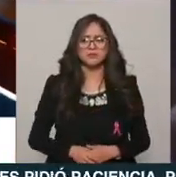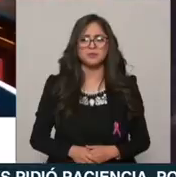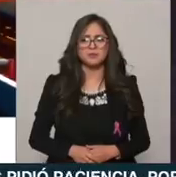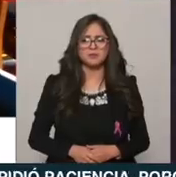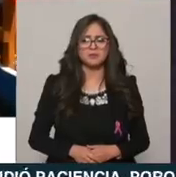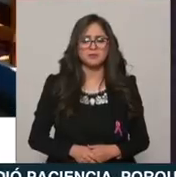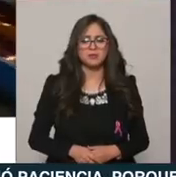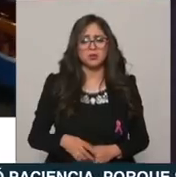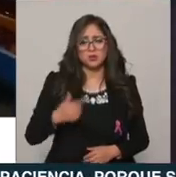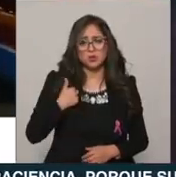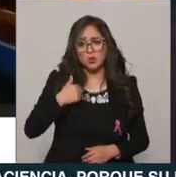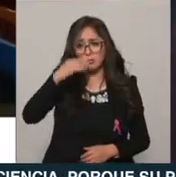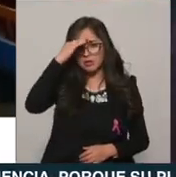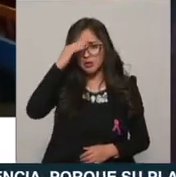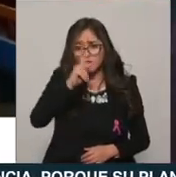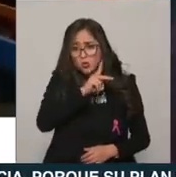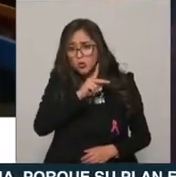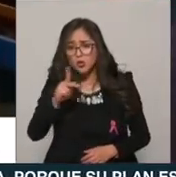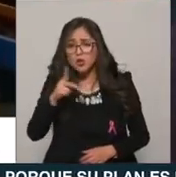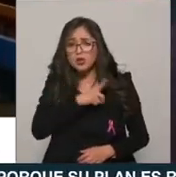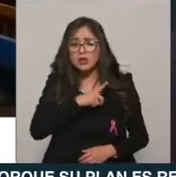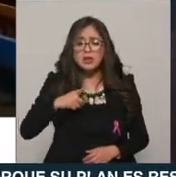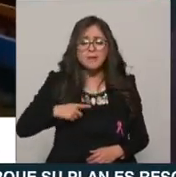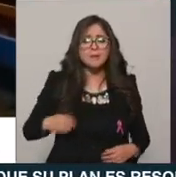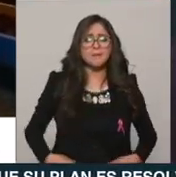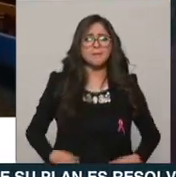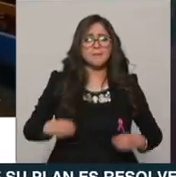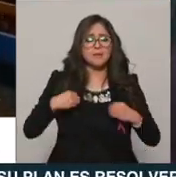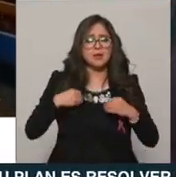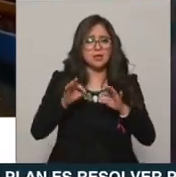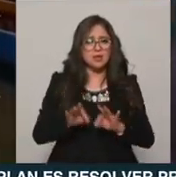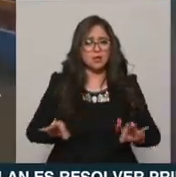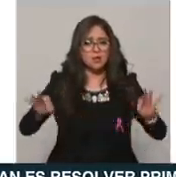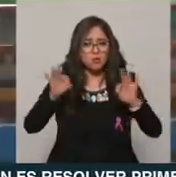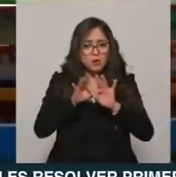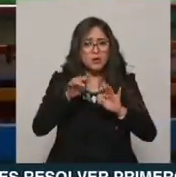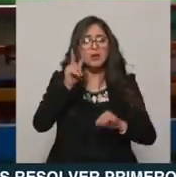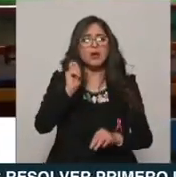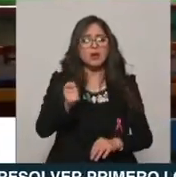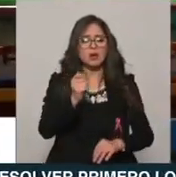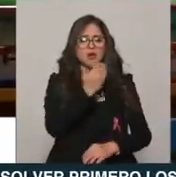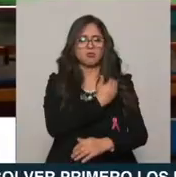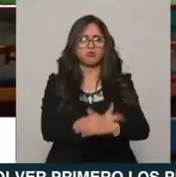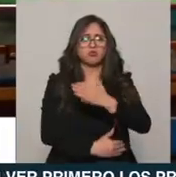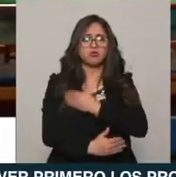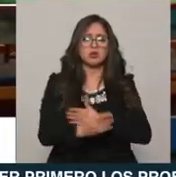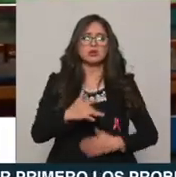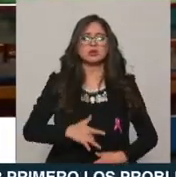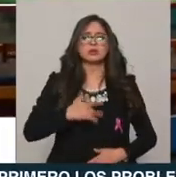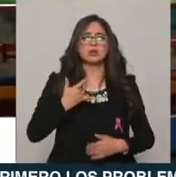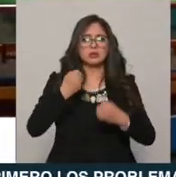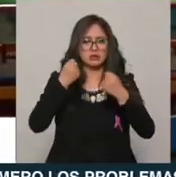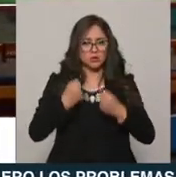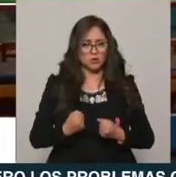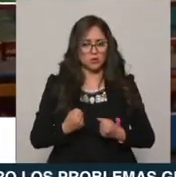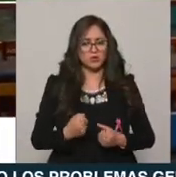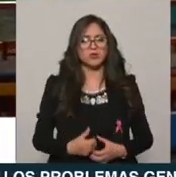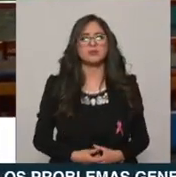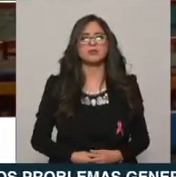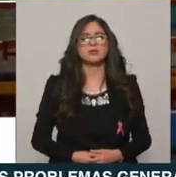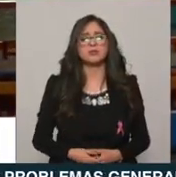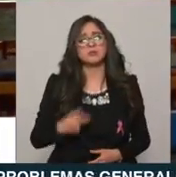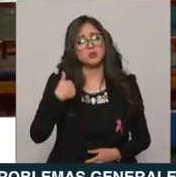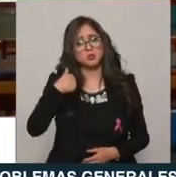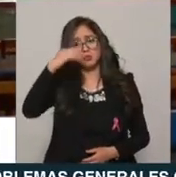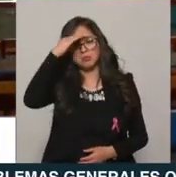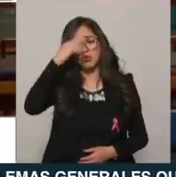la vida, entonces el hecho de que tenga uno un chaleco nos da seguridad. Y pues sobre todo también nosotros como usuarios debemos de tener